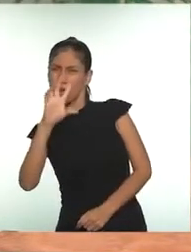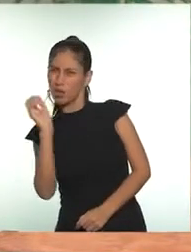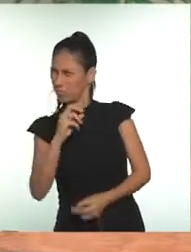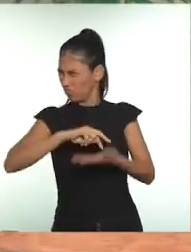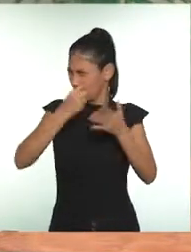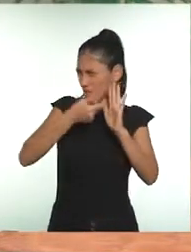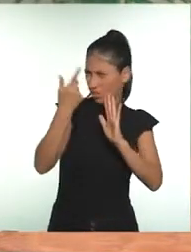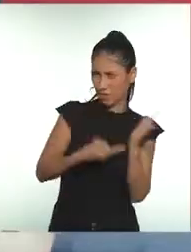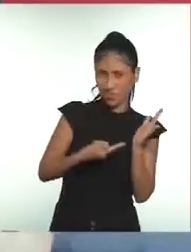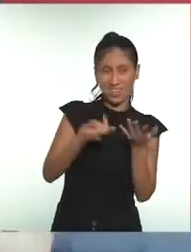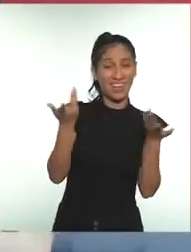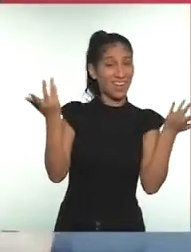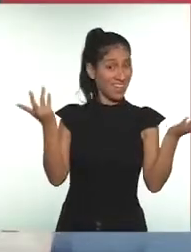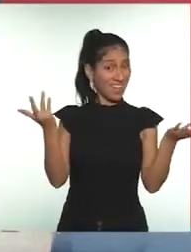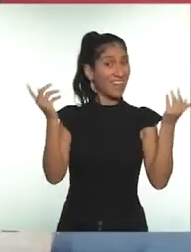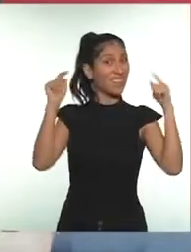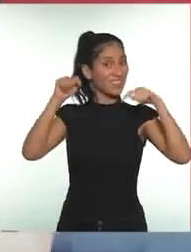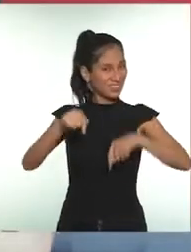¿Eso qué quiere decir?